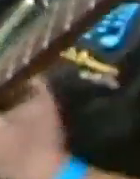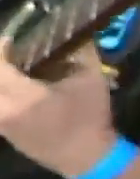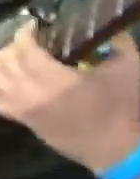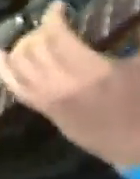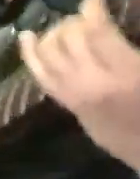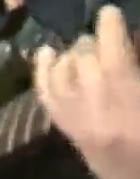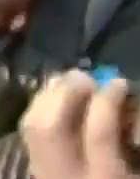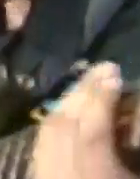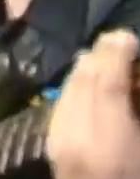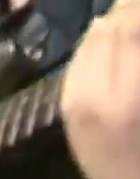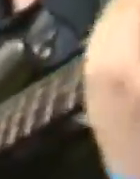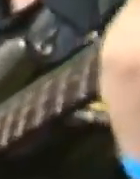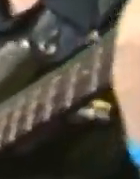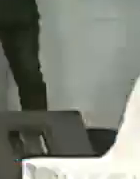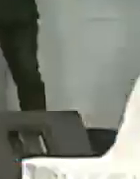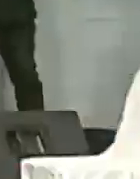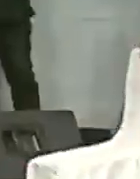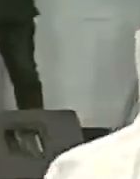¡Anda!